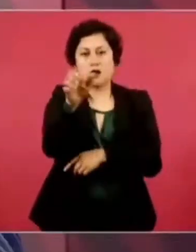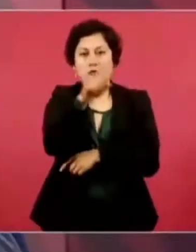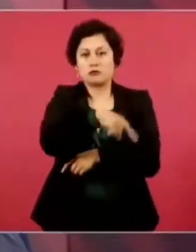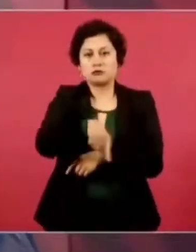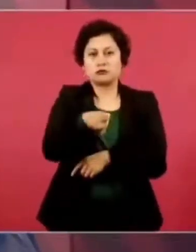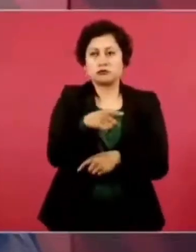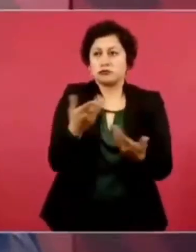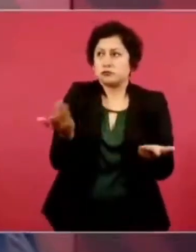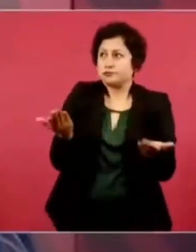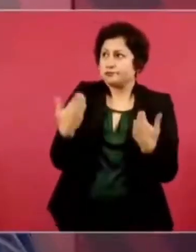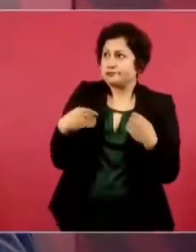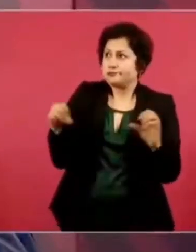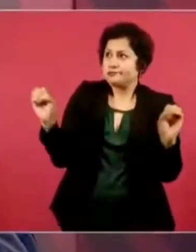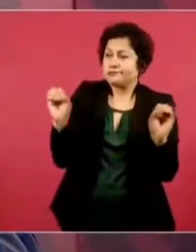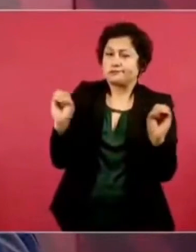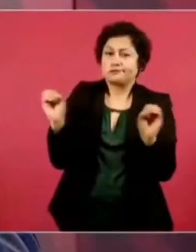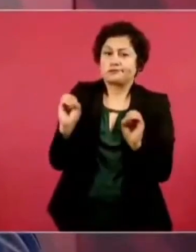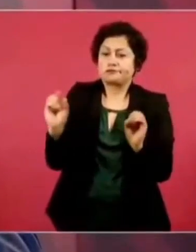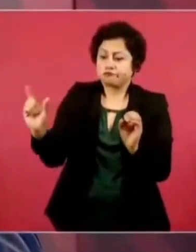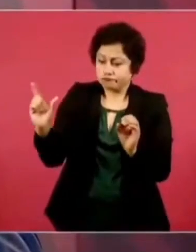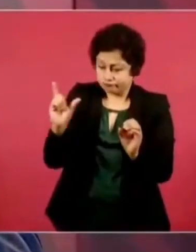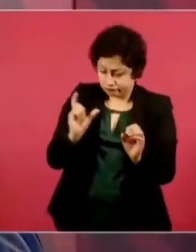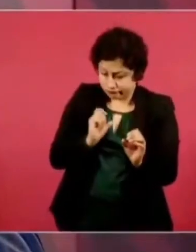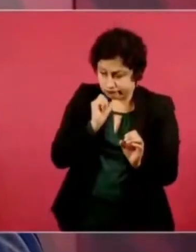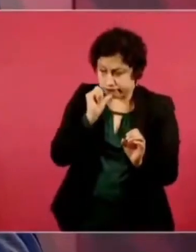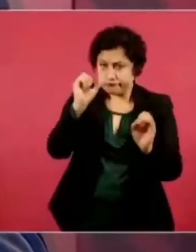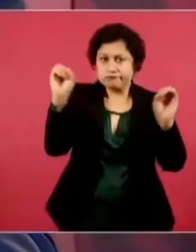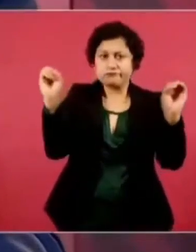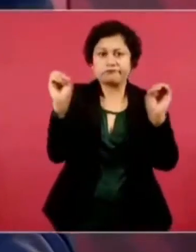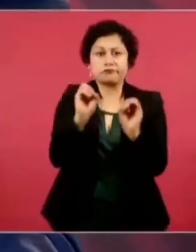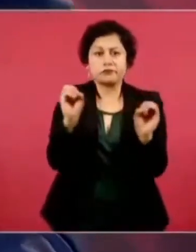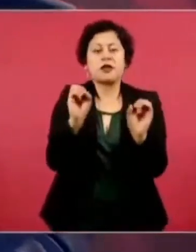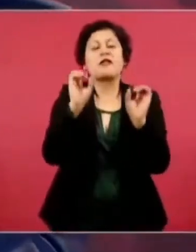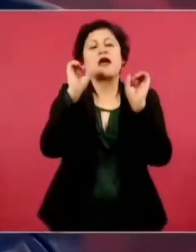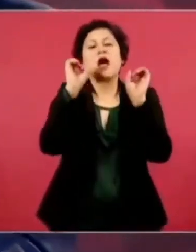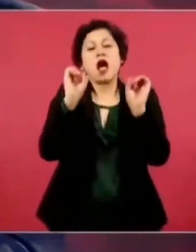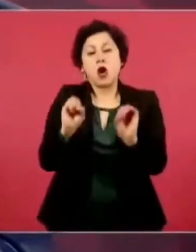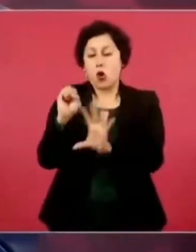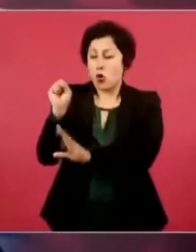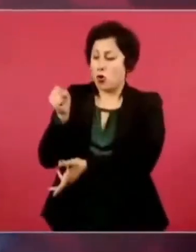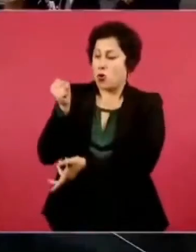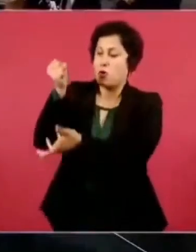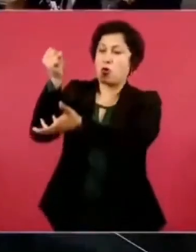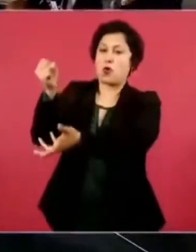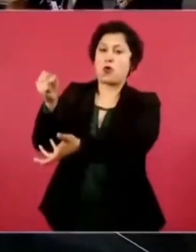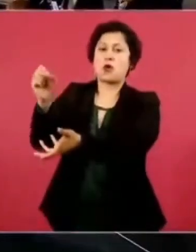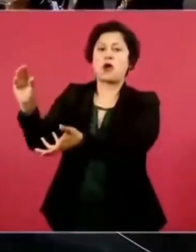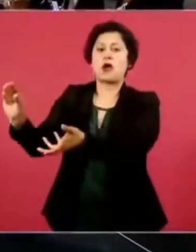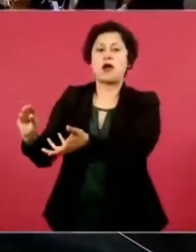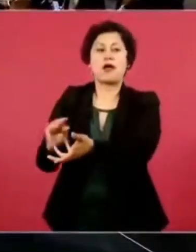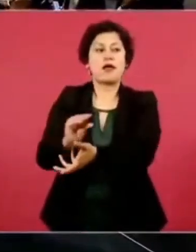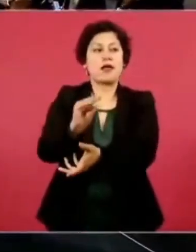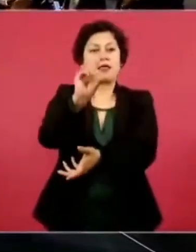a los campesinos, a los productores, o llegaba incompleto, con moche, con